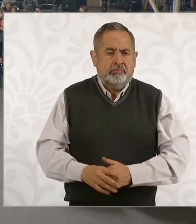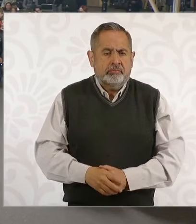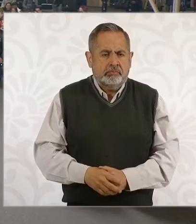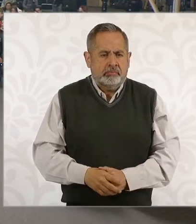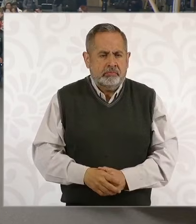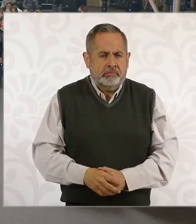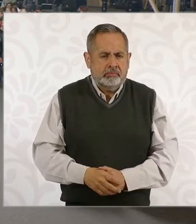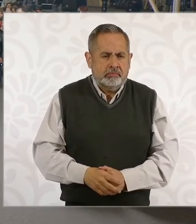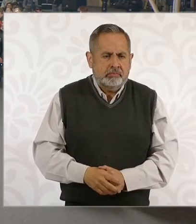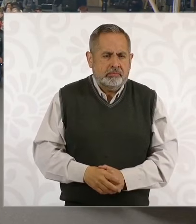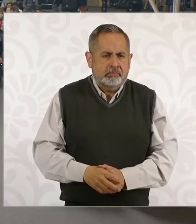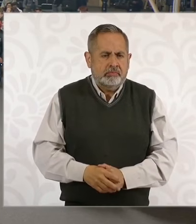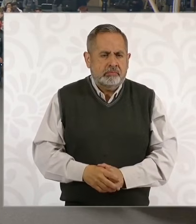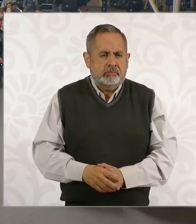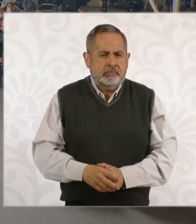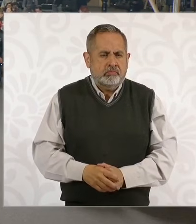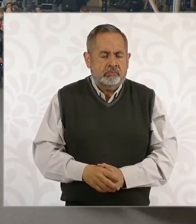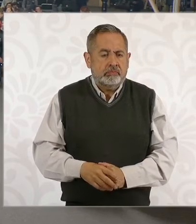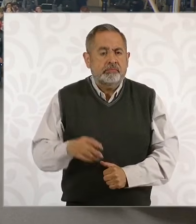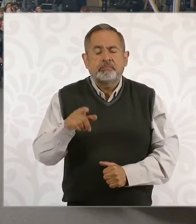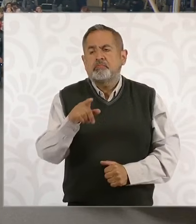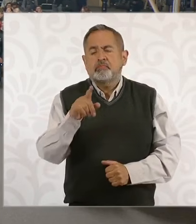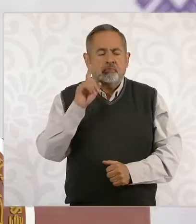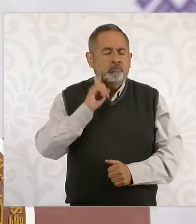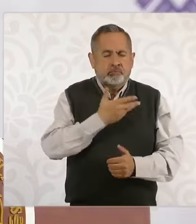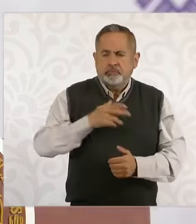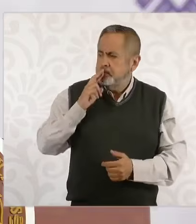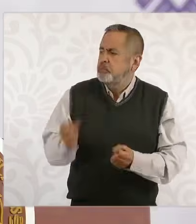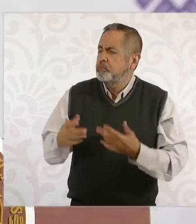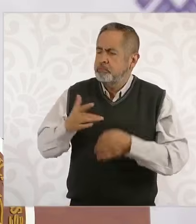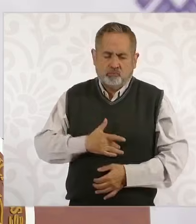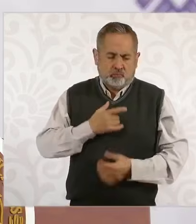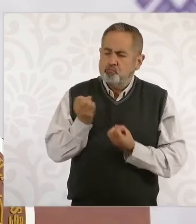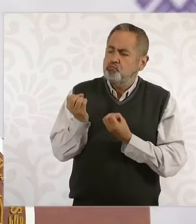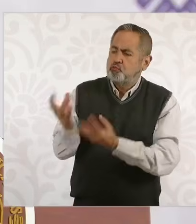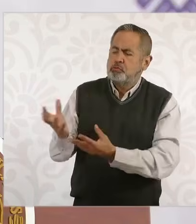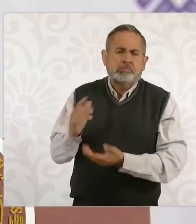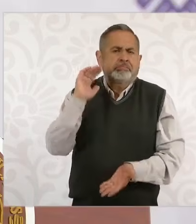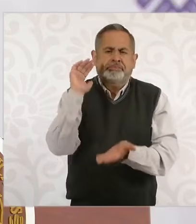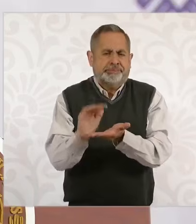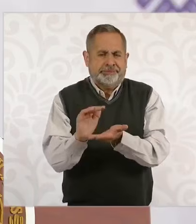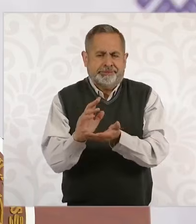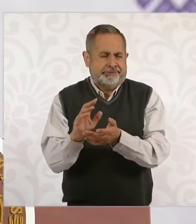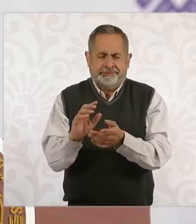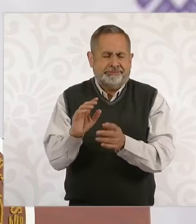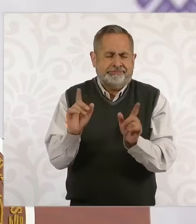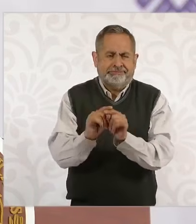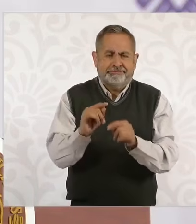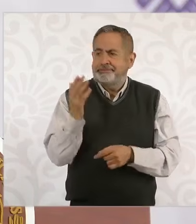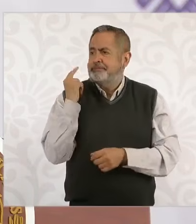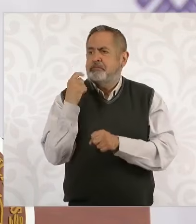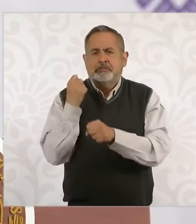¿Cuánto fue de ayuda humanitaria? Es mucho más por contrato que por ayuda humanitaria. Y repetimos, el año